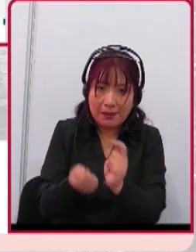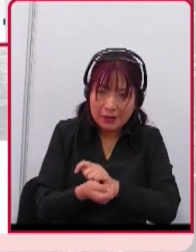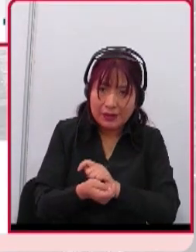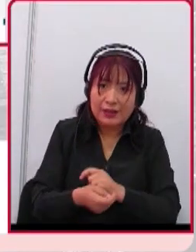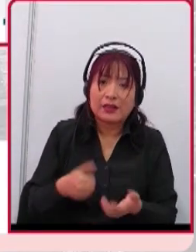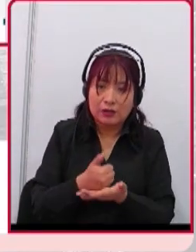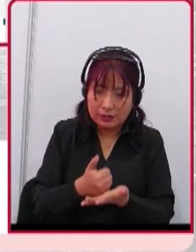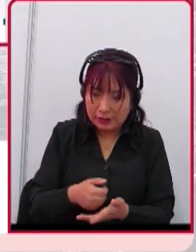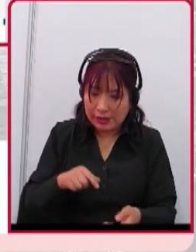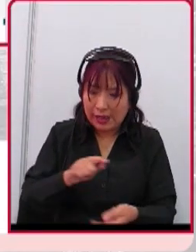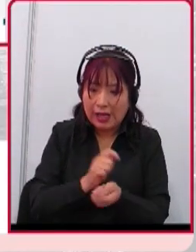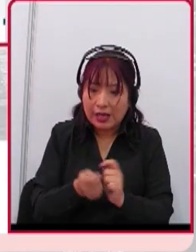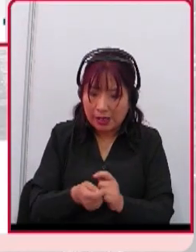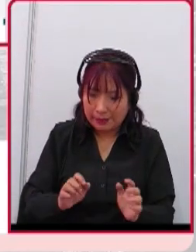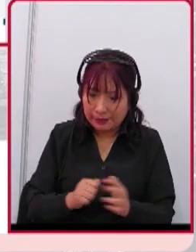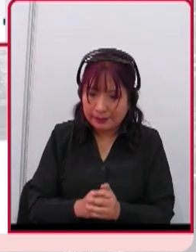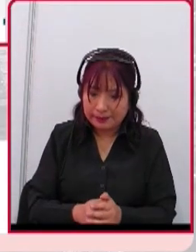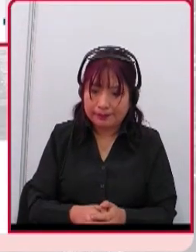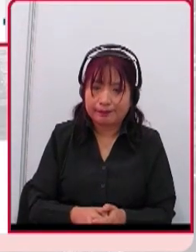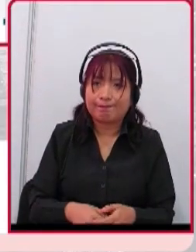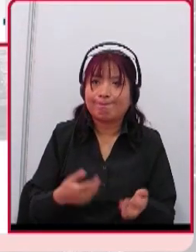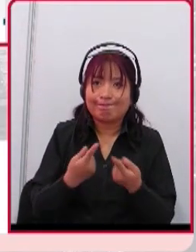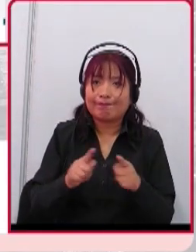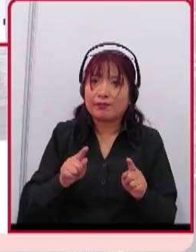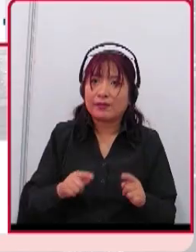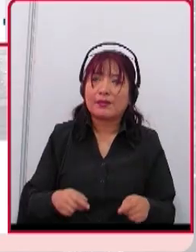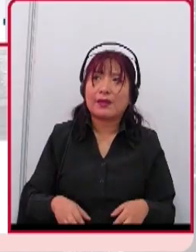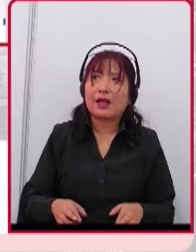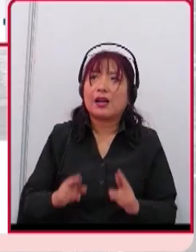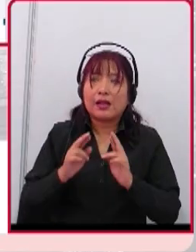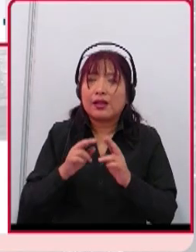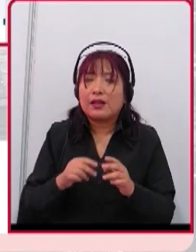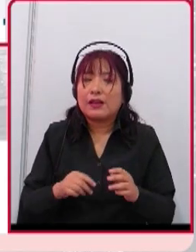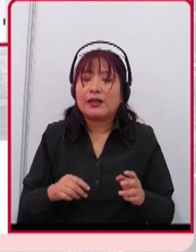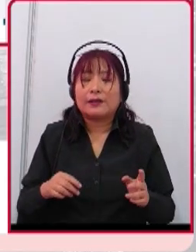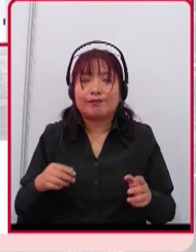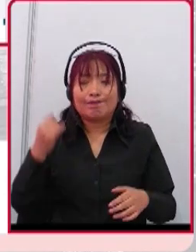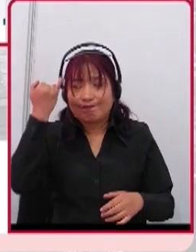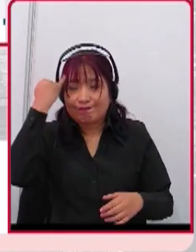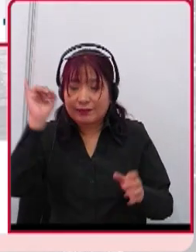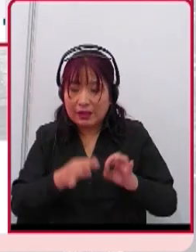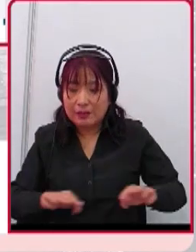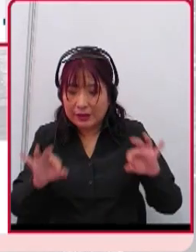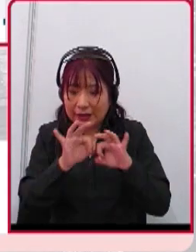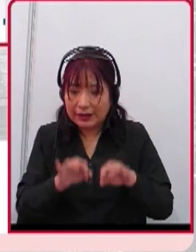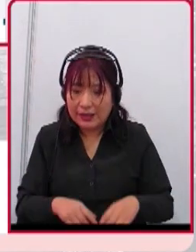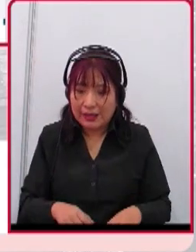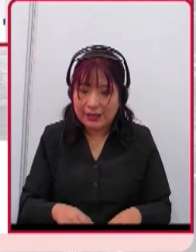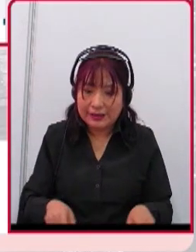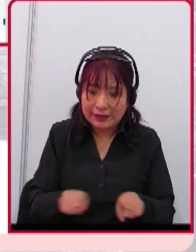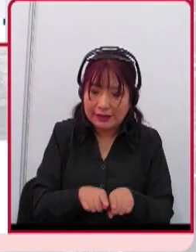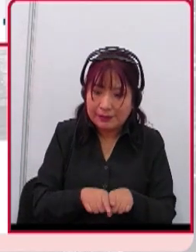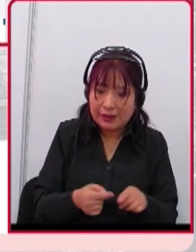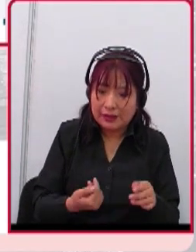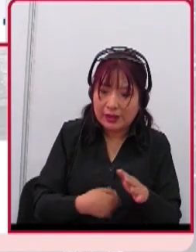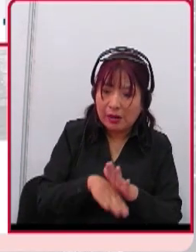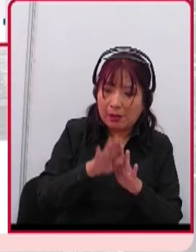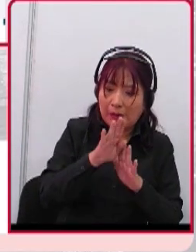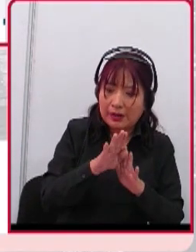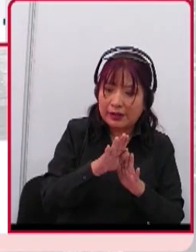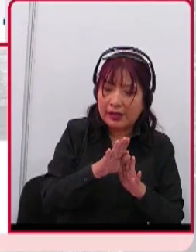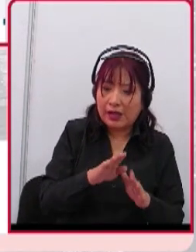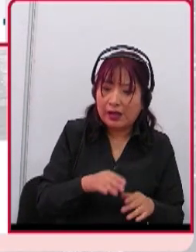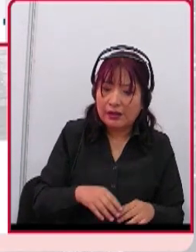Pero la conclusión es de que debido al aumento del precio del cobre va a haber una contribución